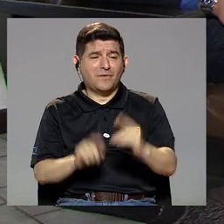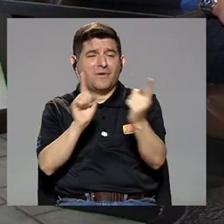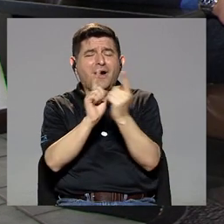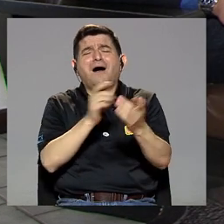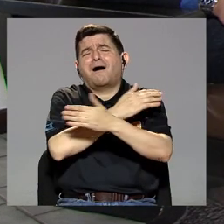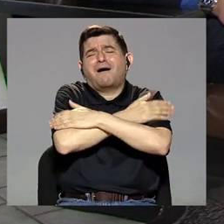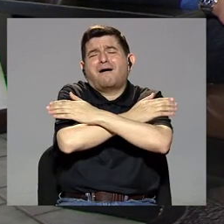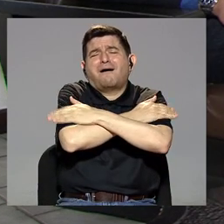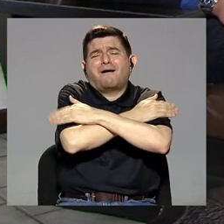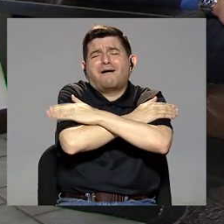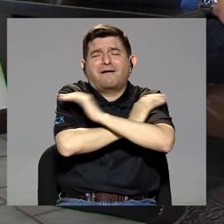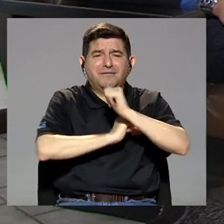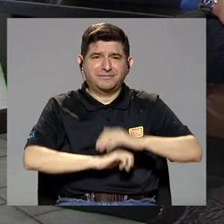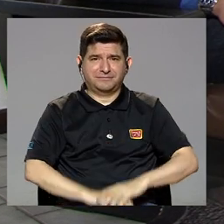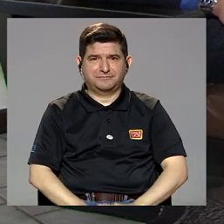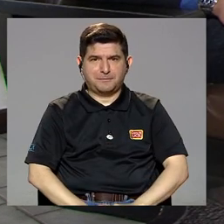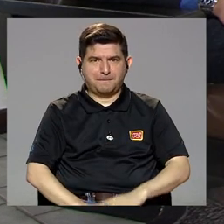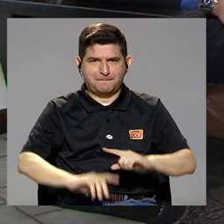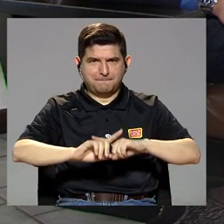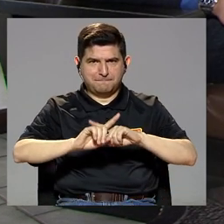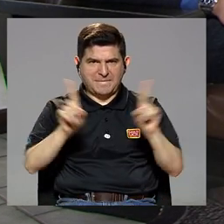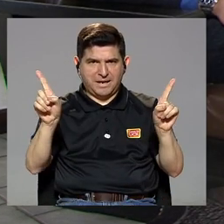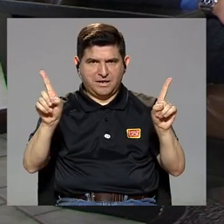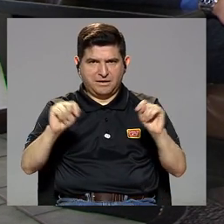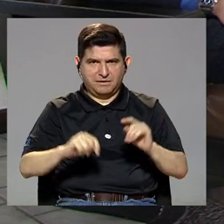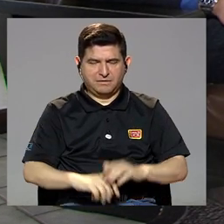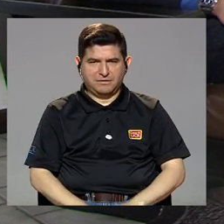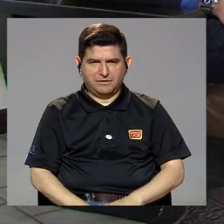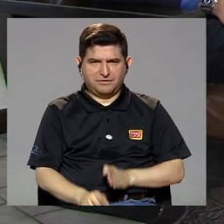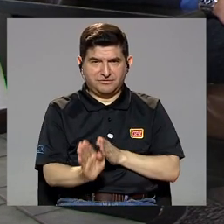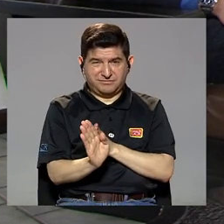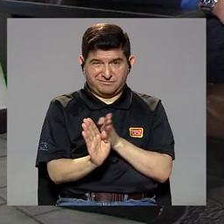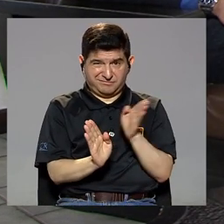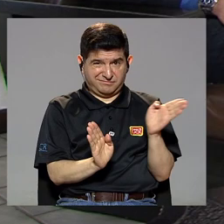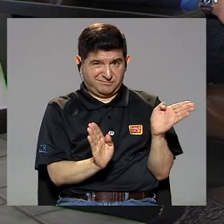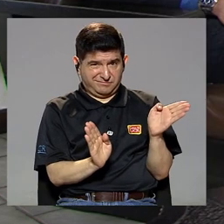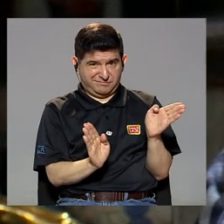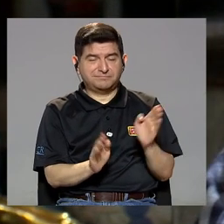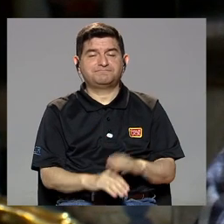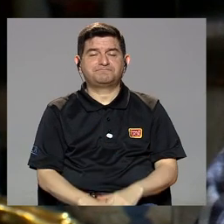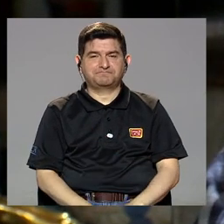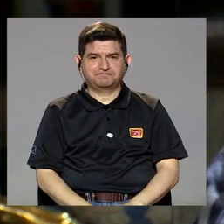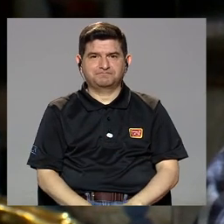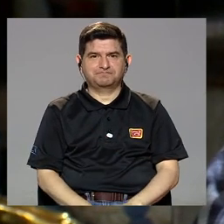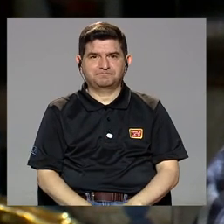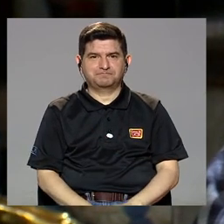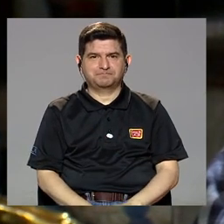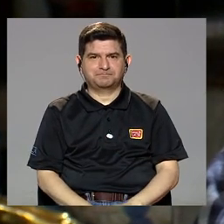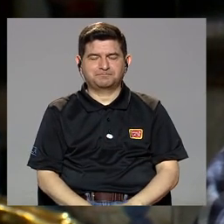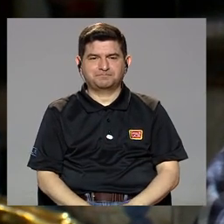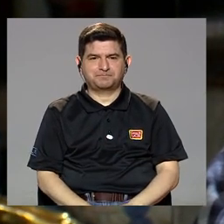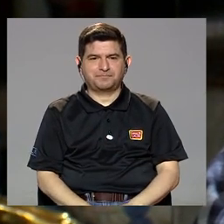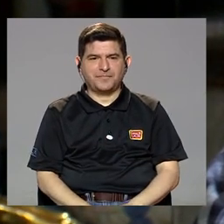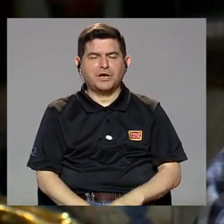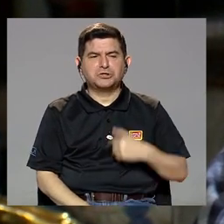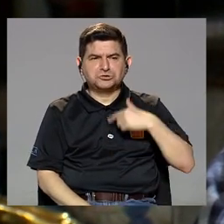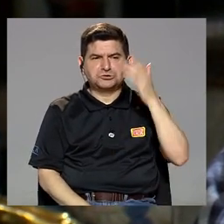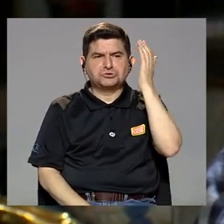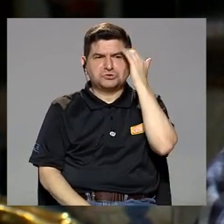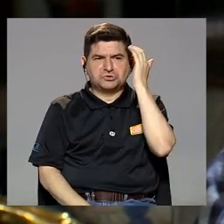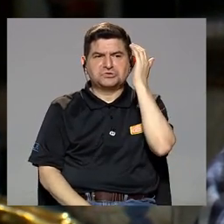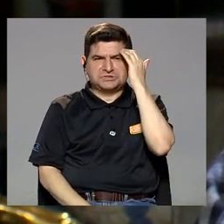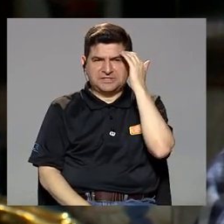abrazaba esto pero indirectamente incluso supe que había dicho